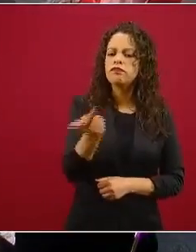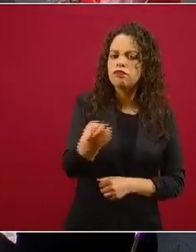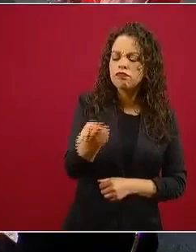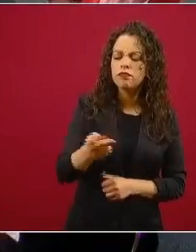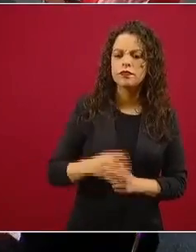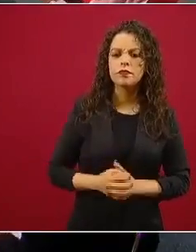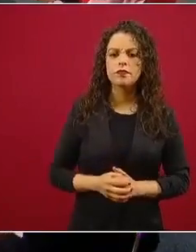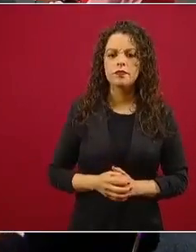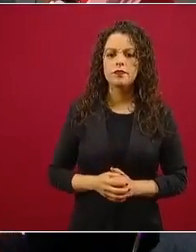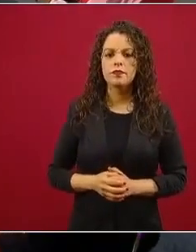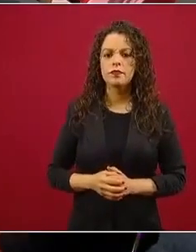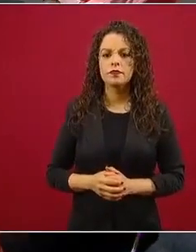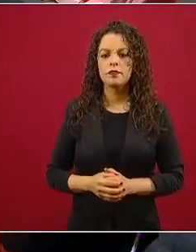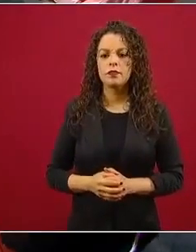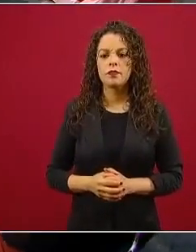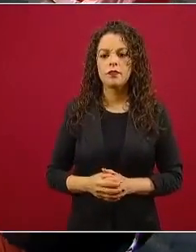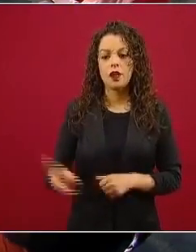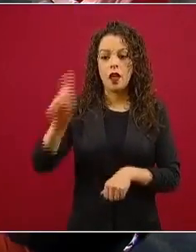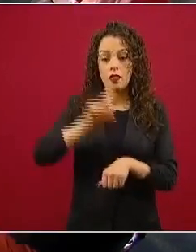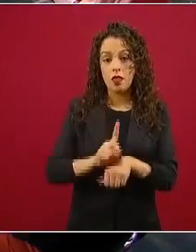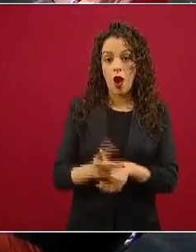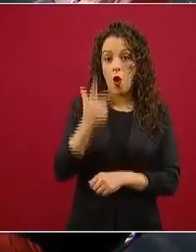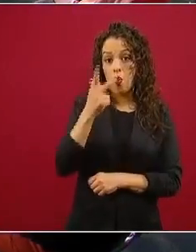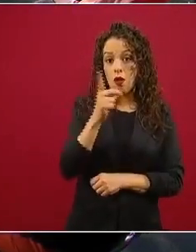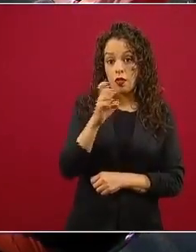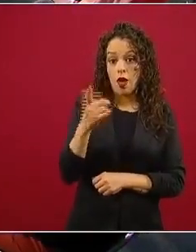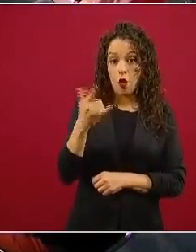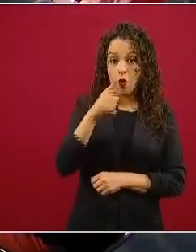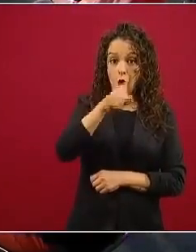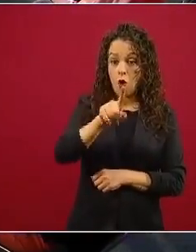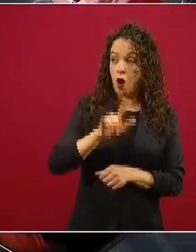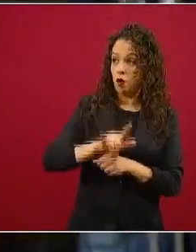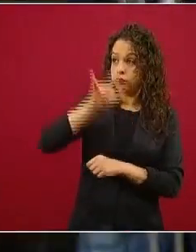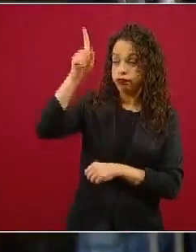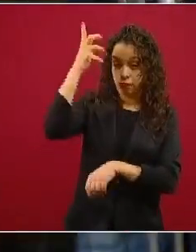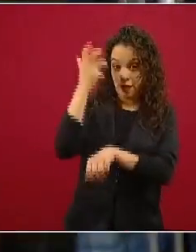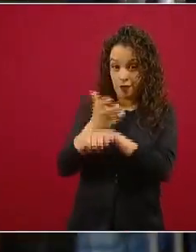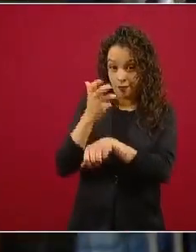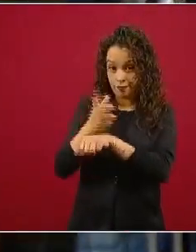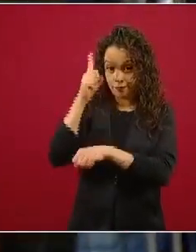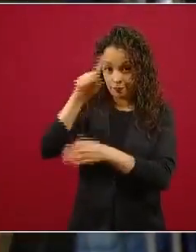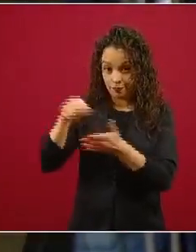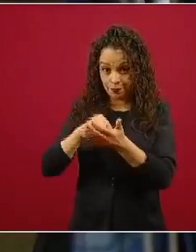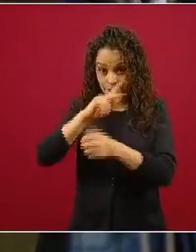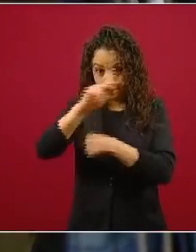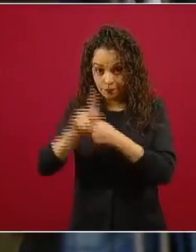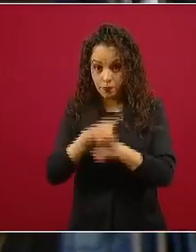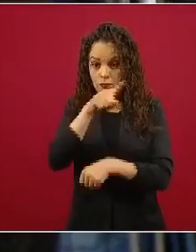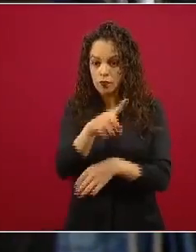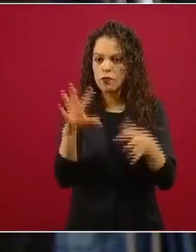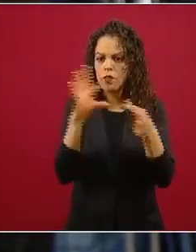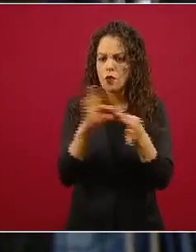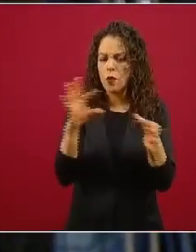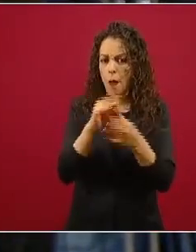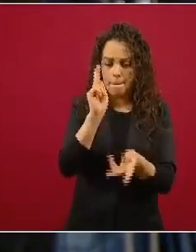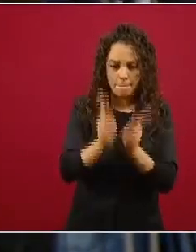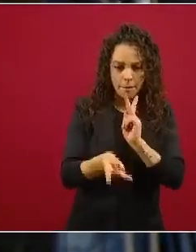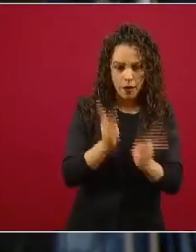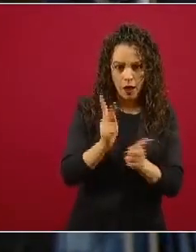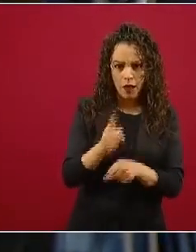el día 8, estando usted allá en Estados Unidos, va a tocar el tema con el presidente Donald Trump